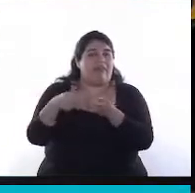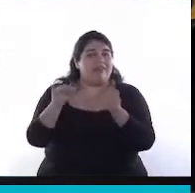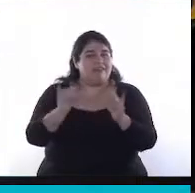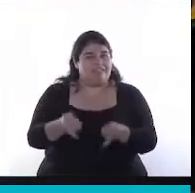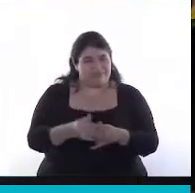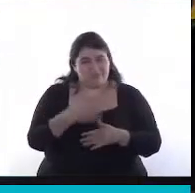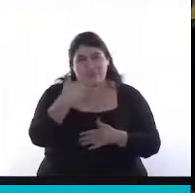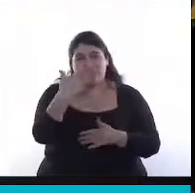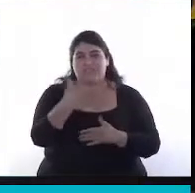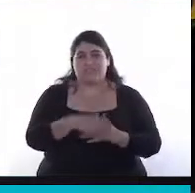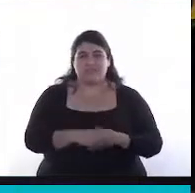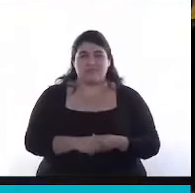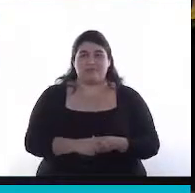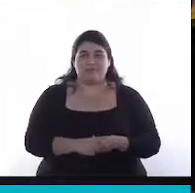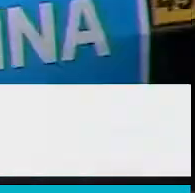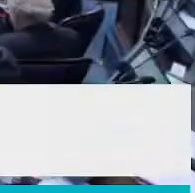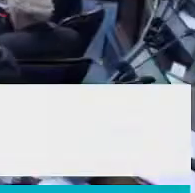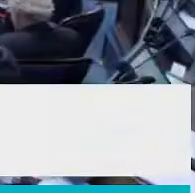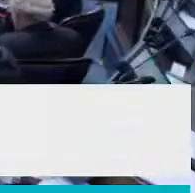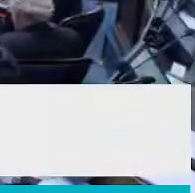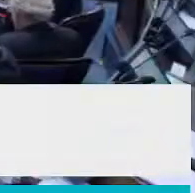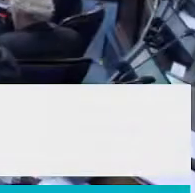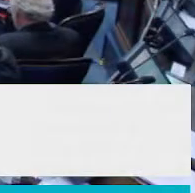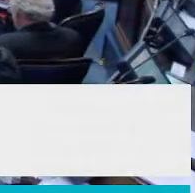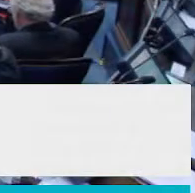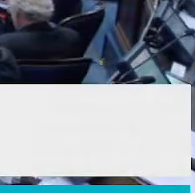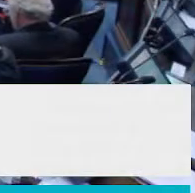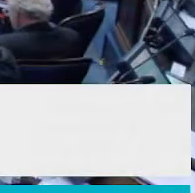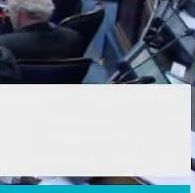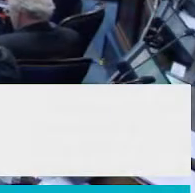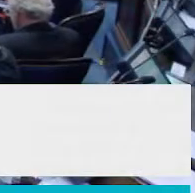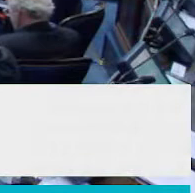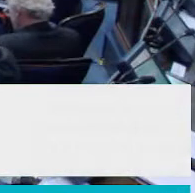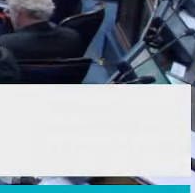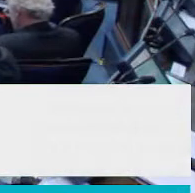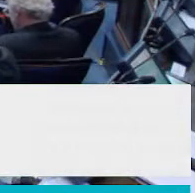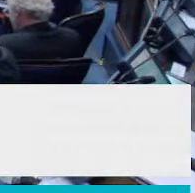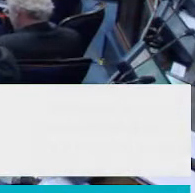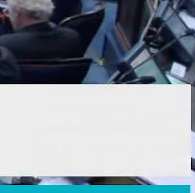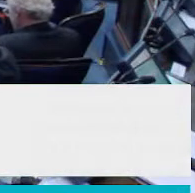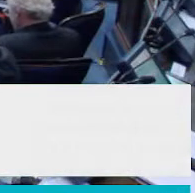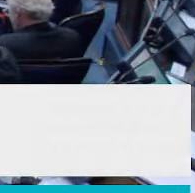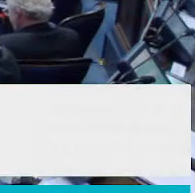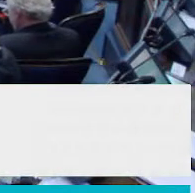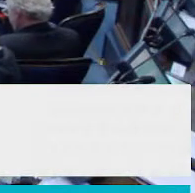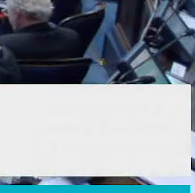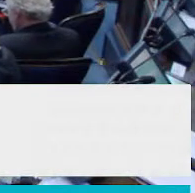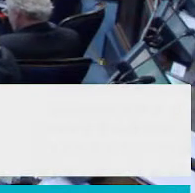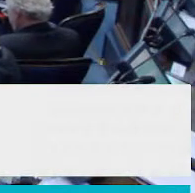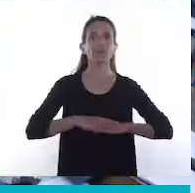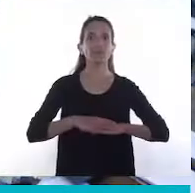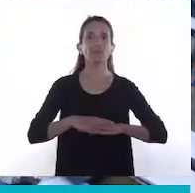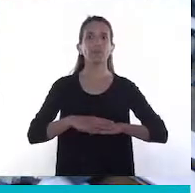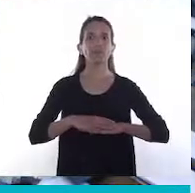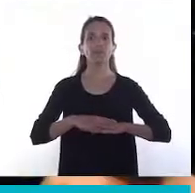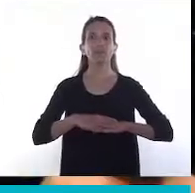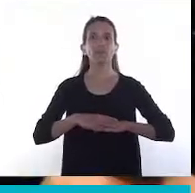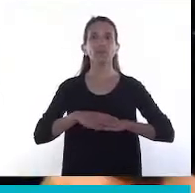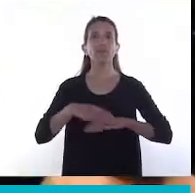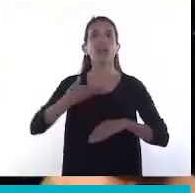señor presente gracias diputada tiene la palabra el diputado maximiliano aval